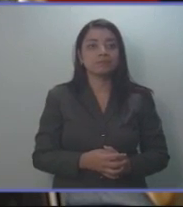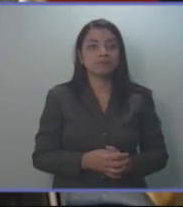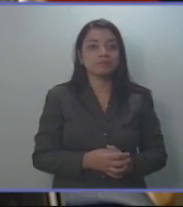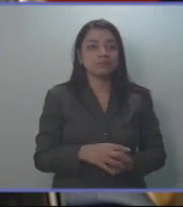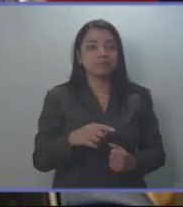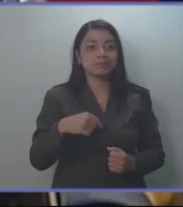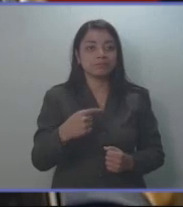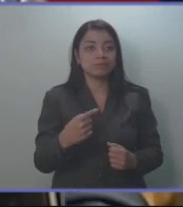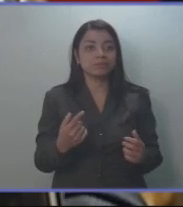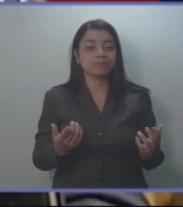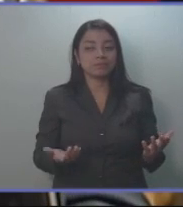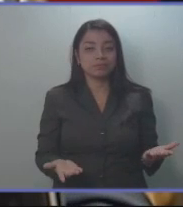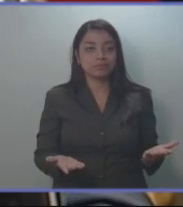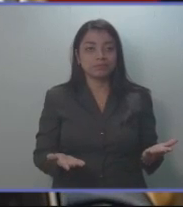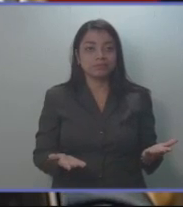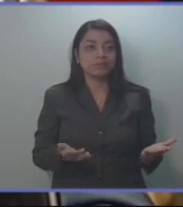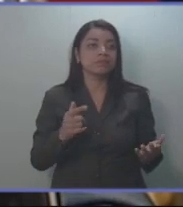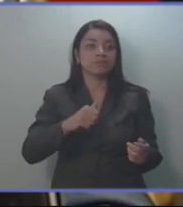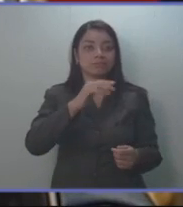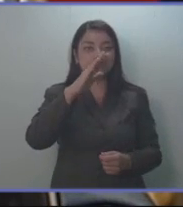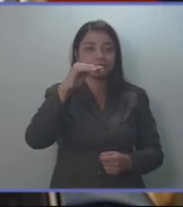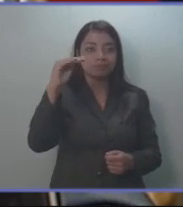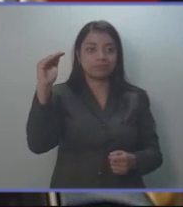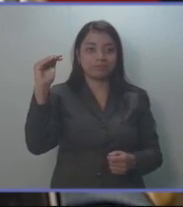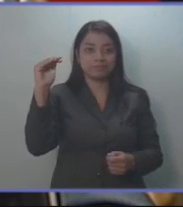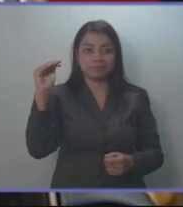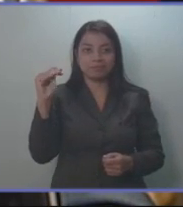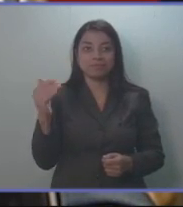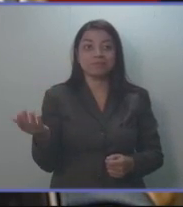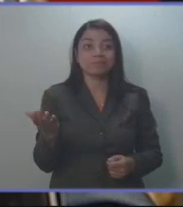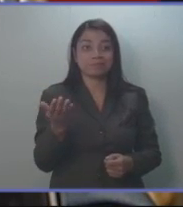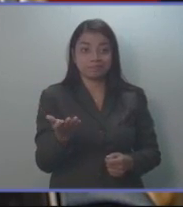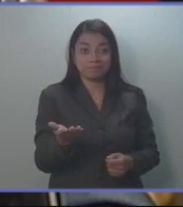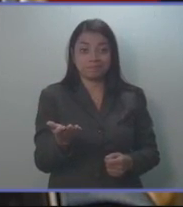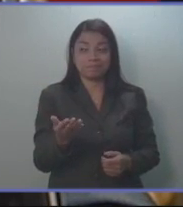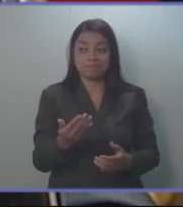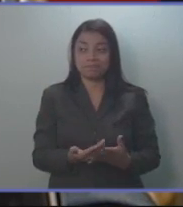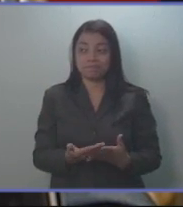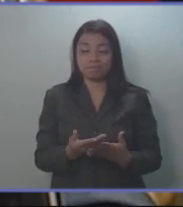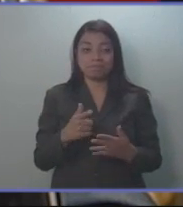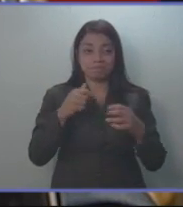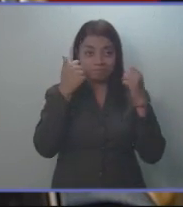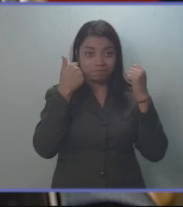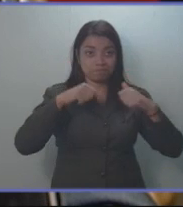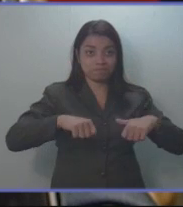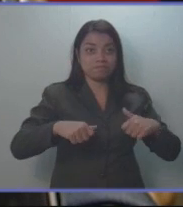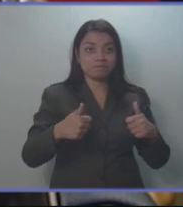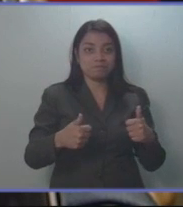siempre y cuando el país oferente esté de acuerdo.